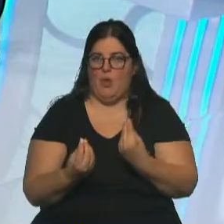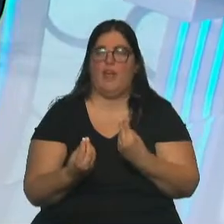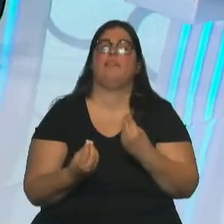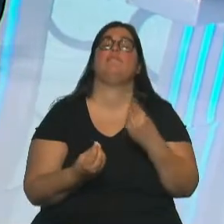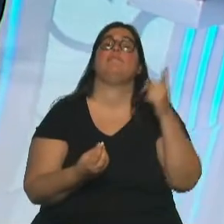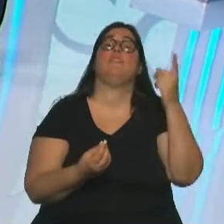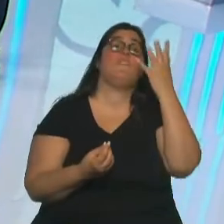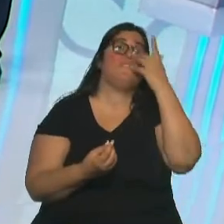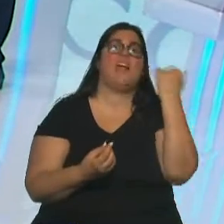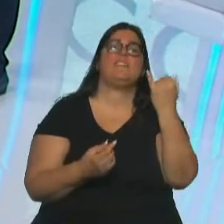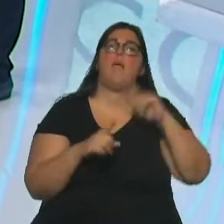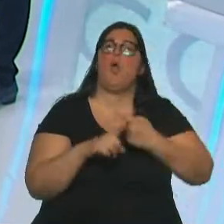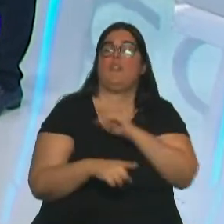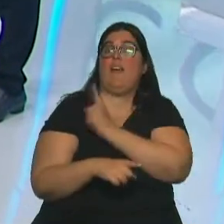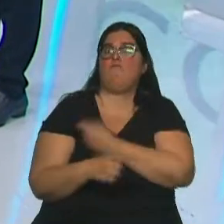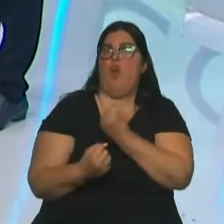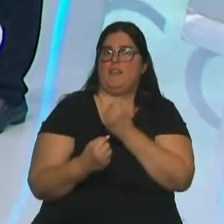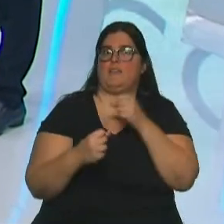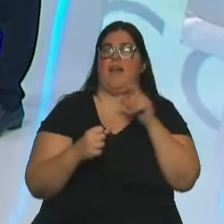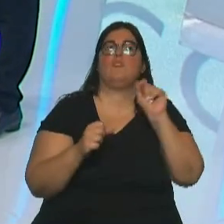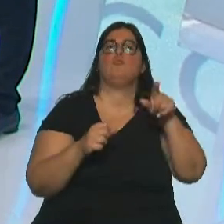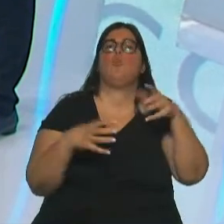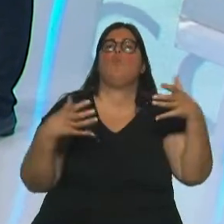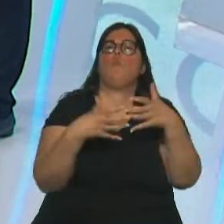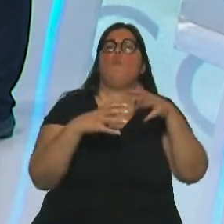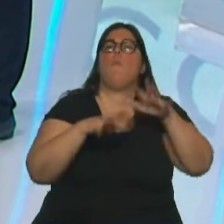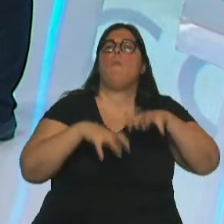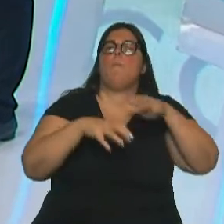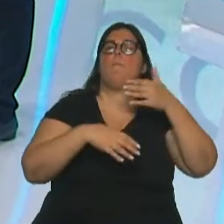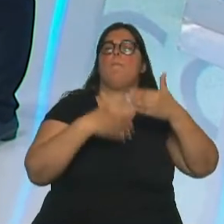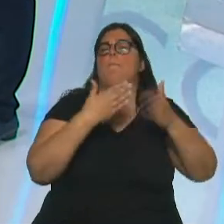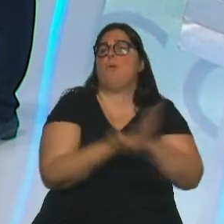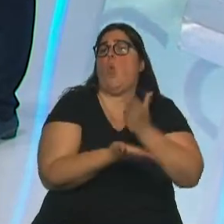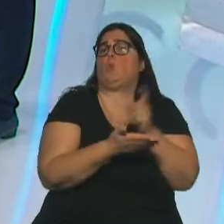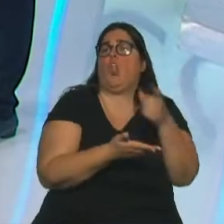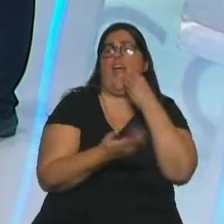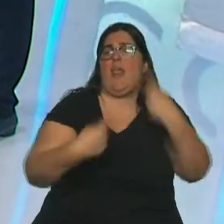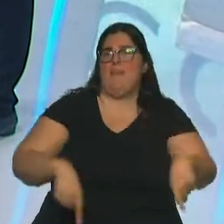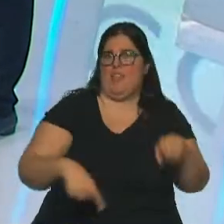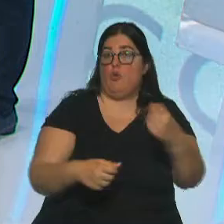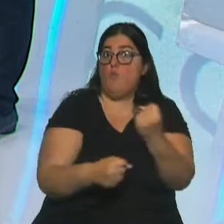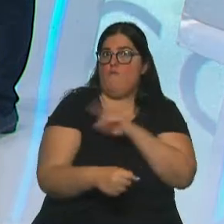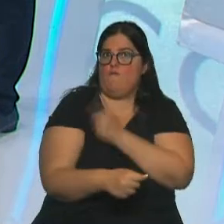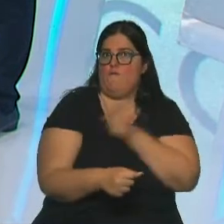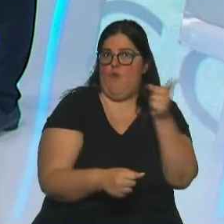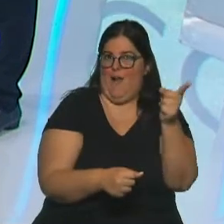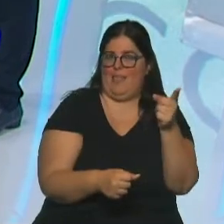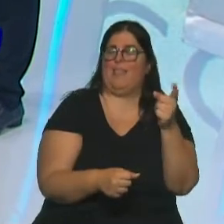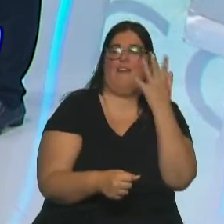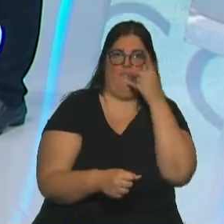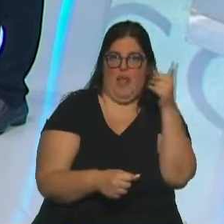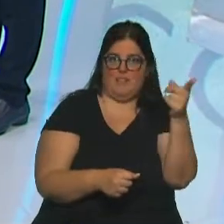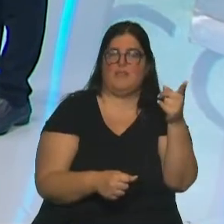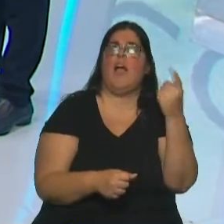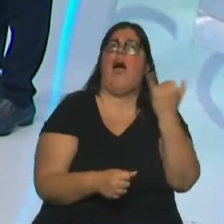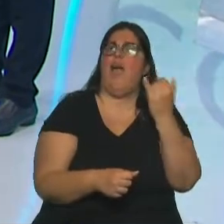capacidad de movilización política de lo que es su sector productor de alimentos, el sector agrícola francés, que tiene